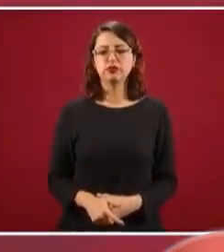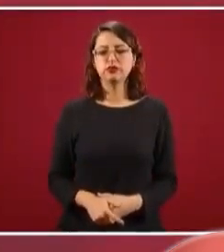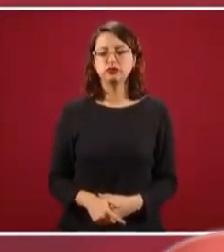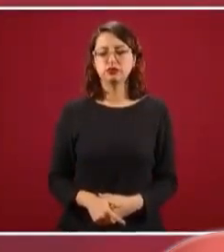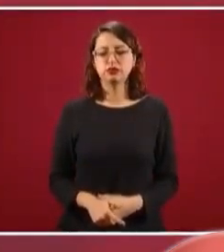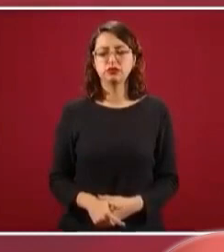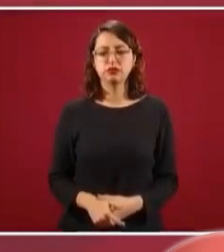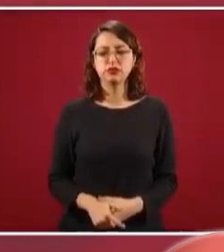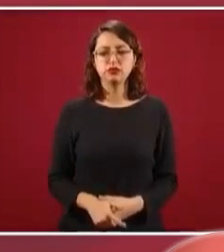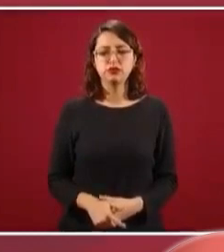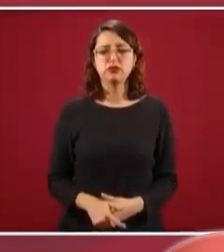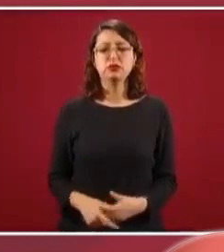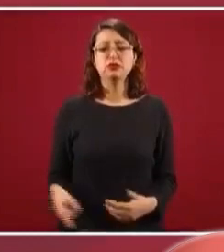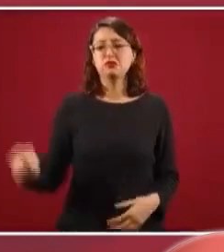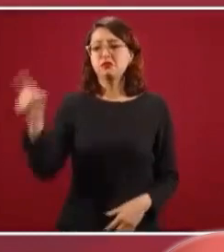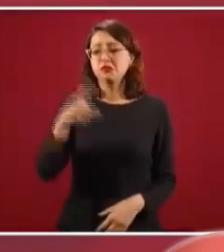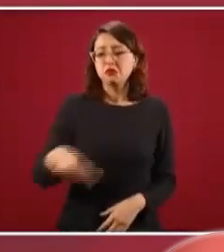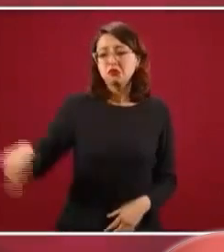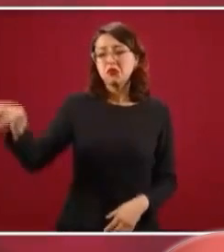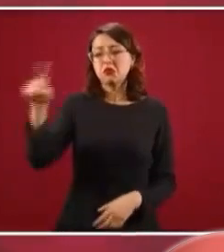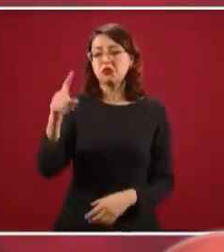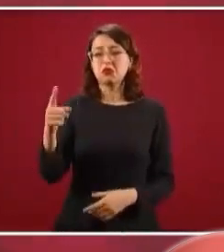ciudadanos imaginarios,